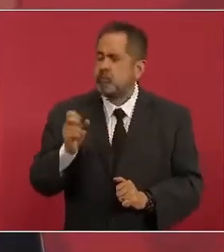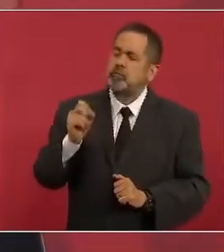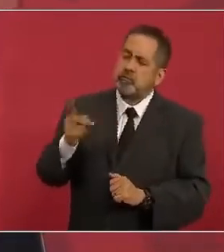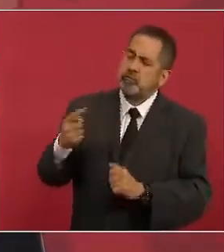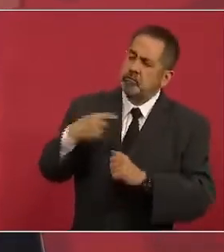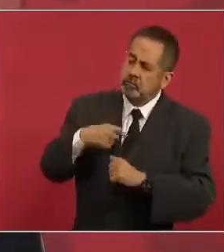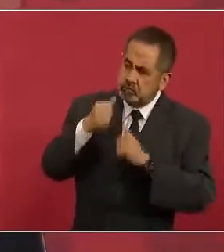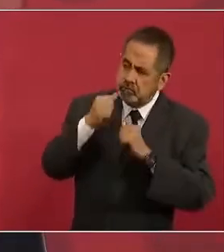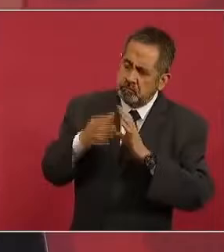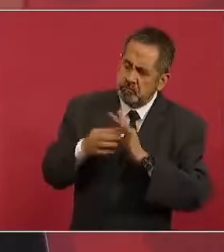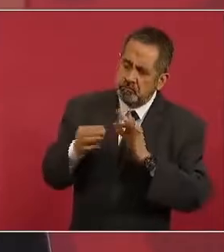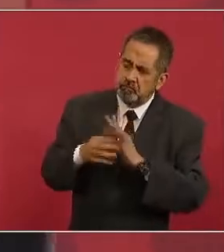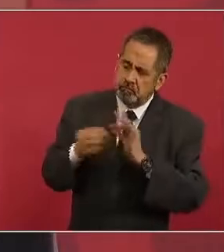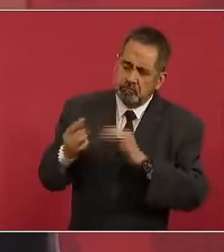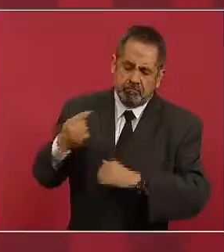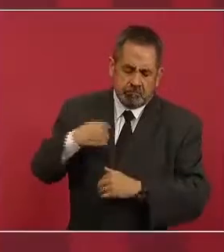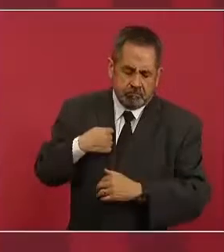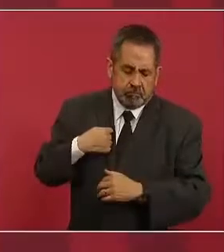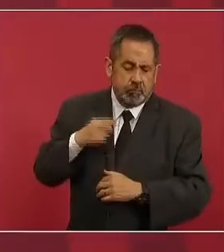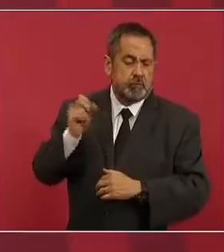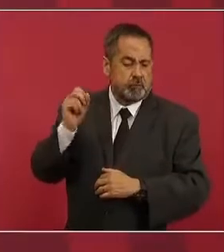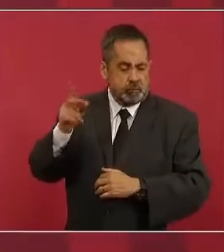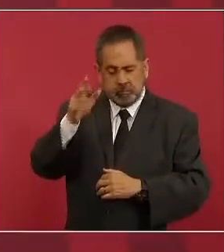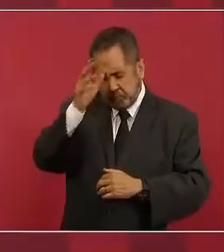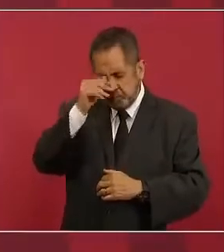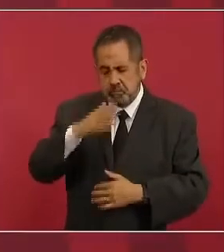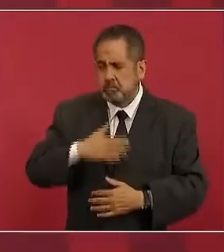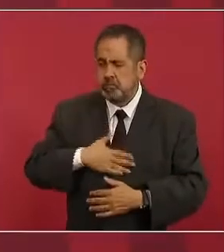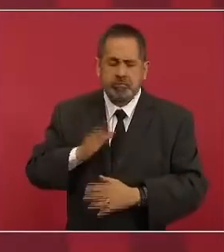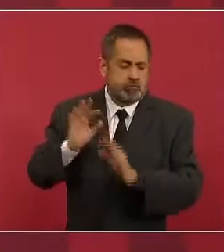atendidos y satisfechos,